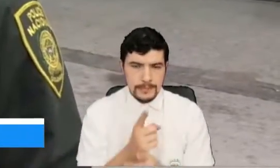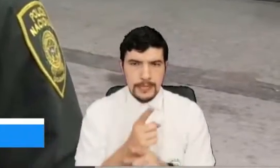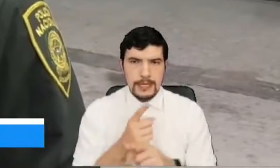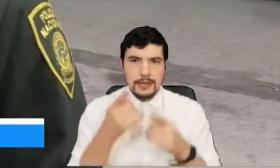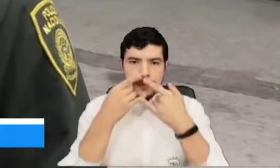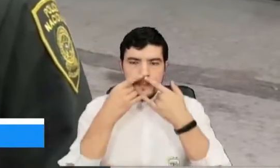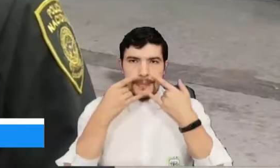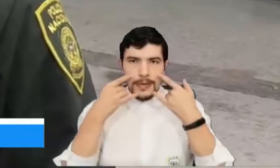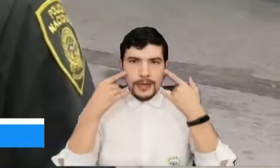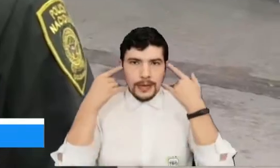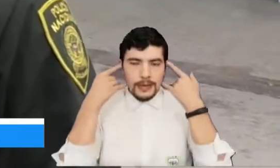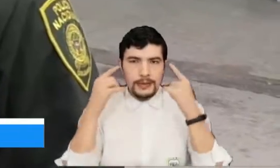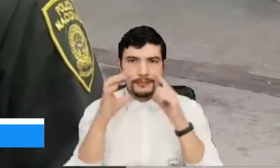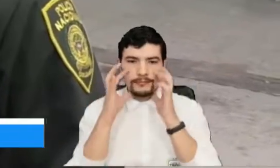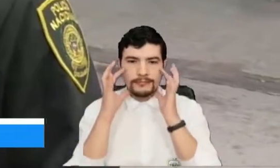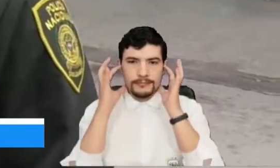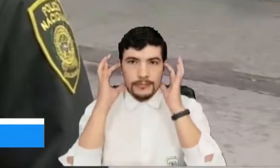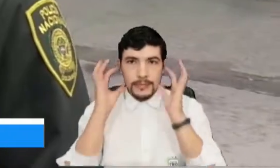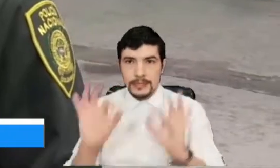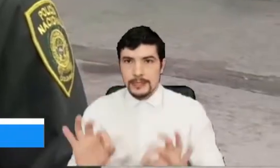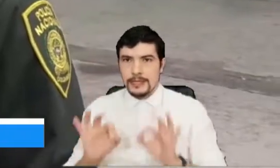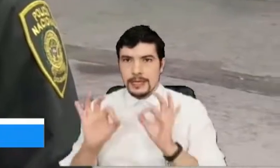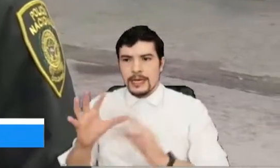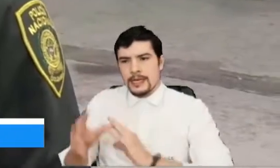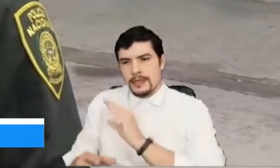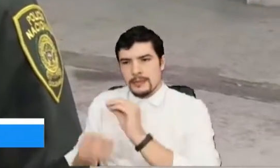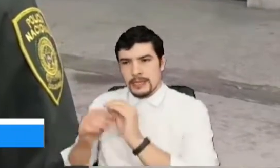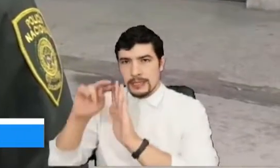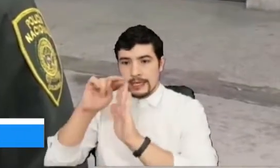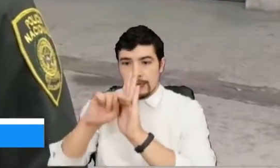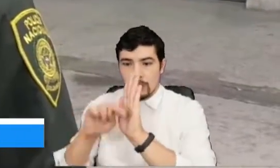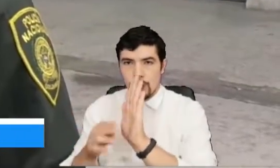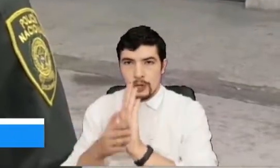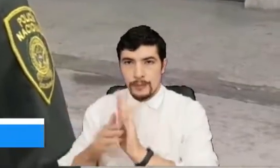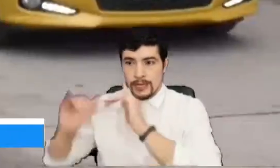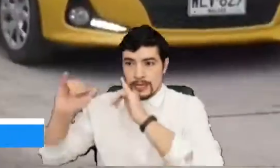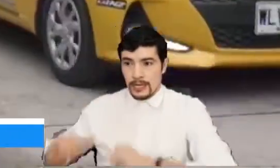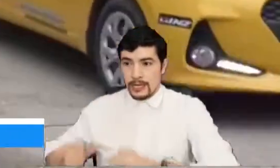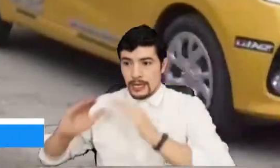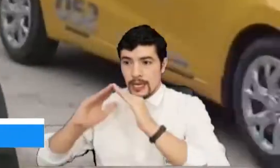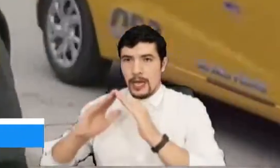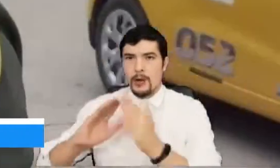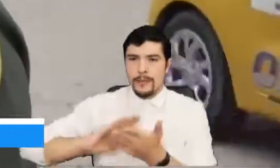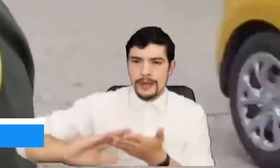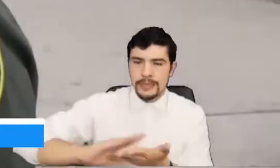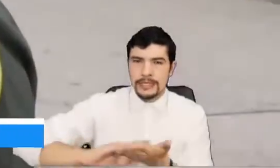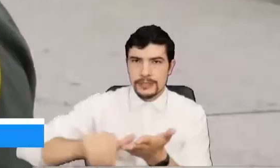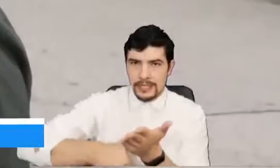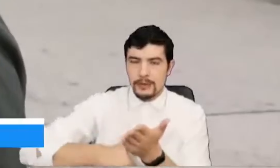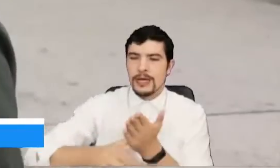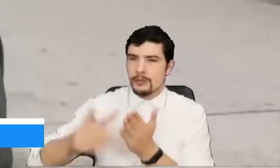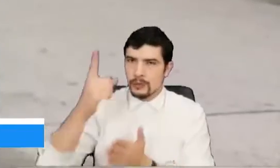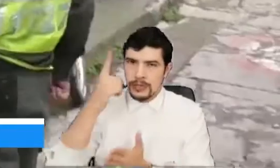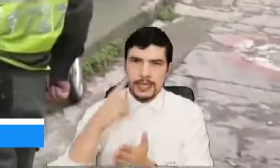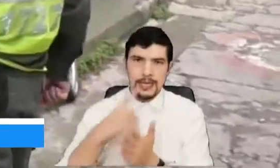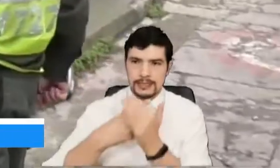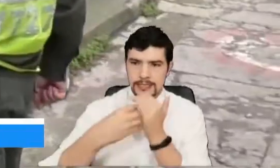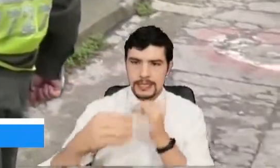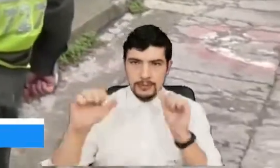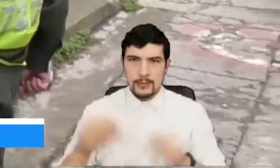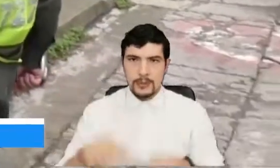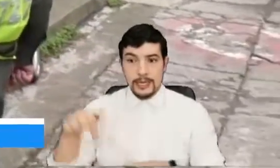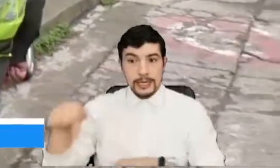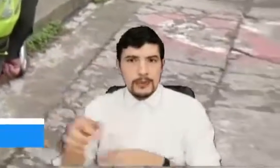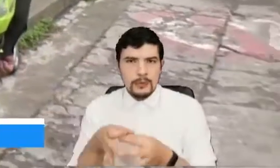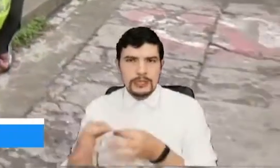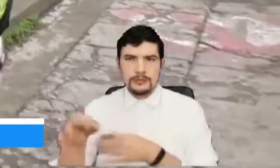cumplimiento a la norma o al aislamiento preventivo que estamos teniendo específicamente acá en el municipio de Málaga. Según